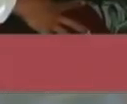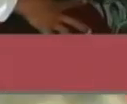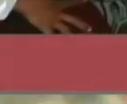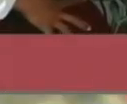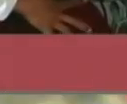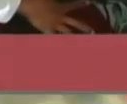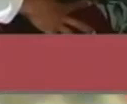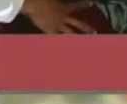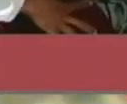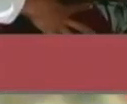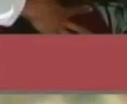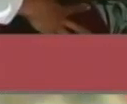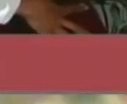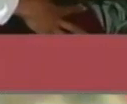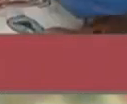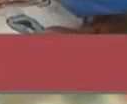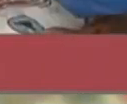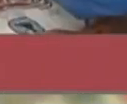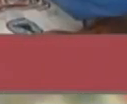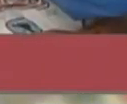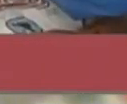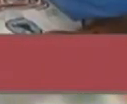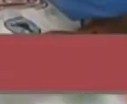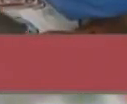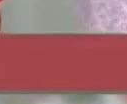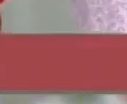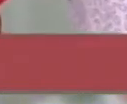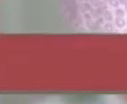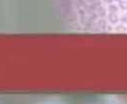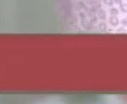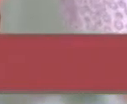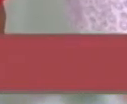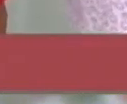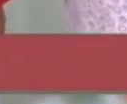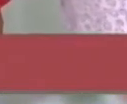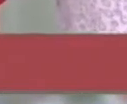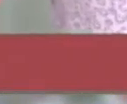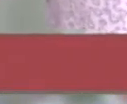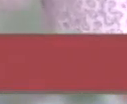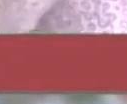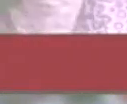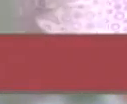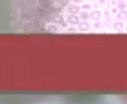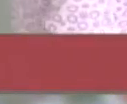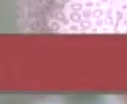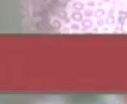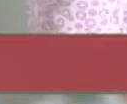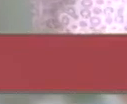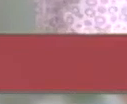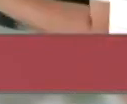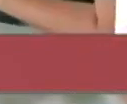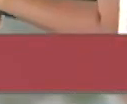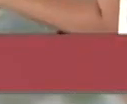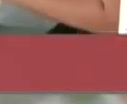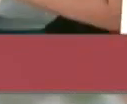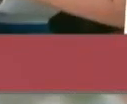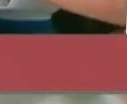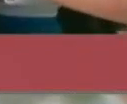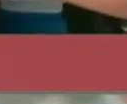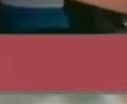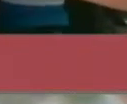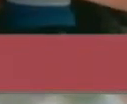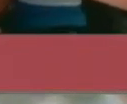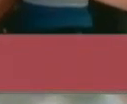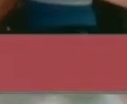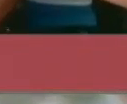bioseguridad necesarias. Ya sabemos que colocar las vacunas, sobre todo la polio oral, implica, bueno, quitarse el tapabocas y las medidas específicas de